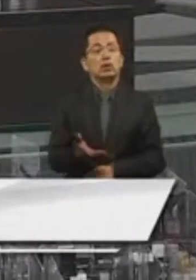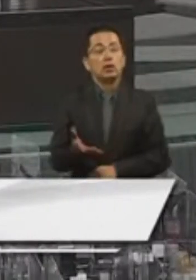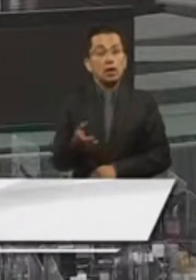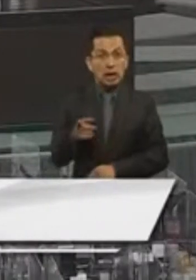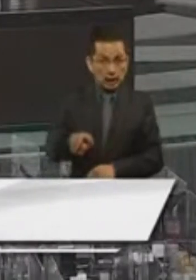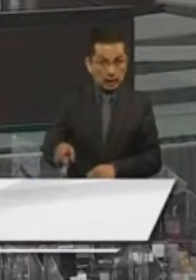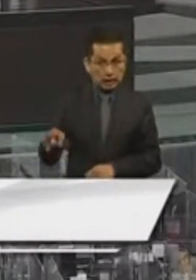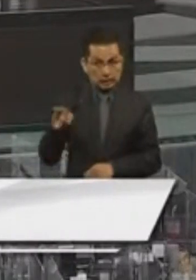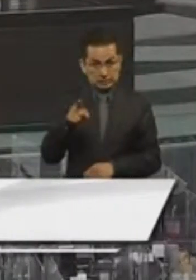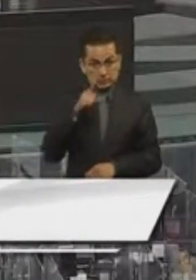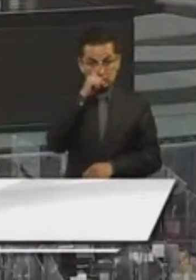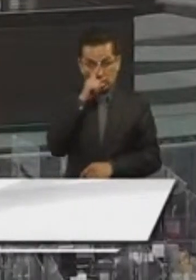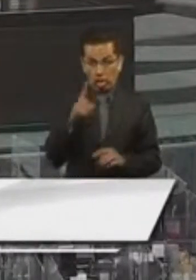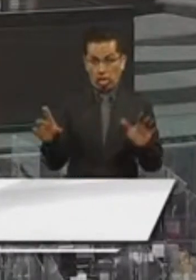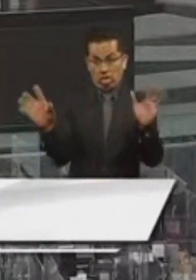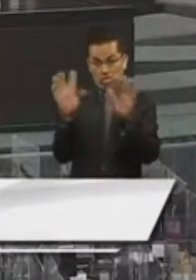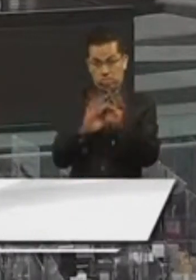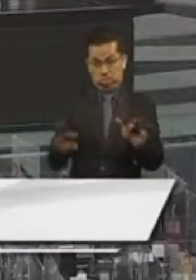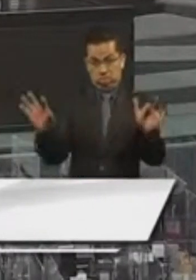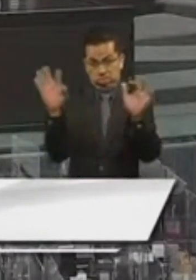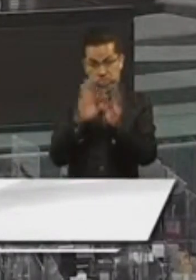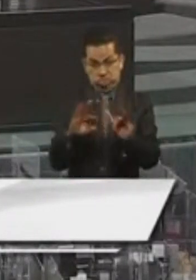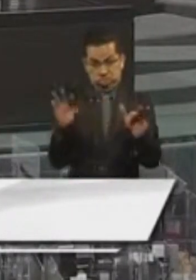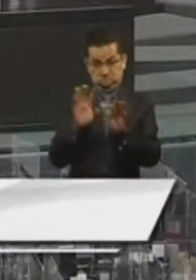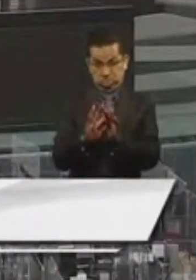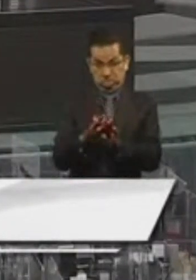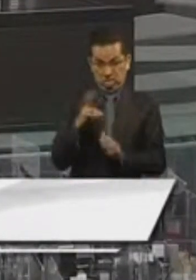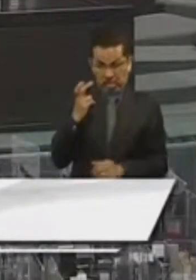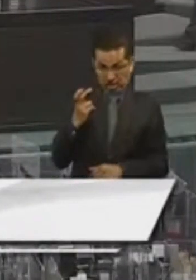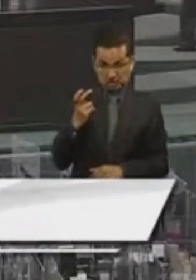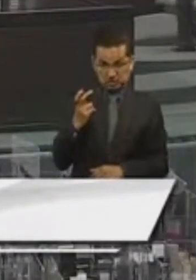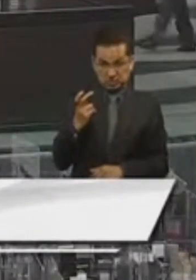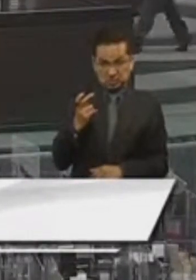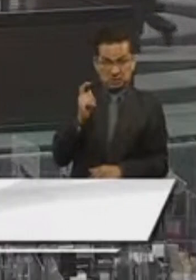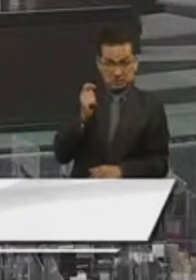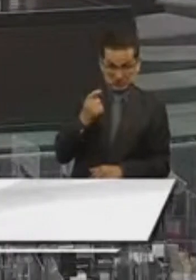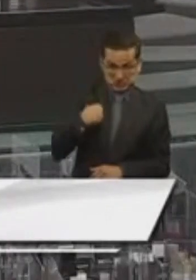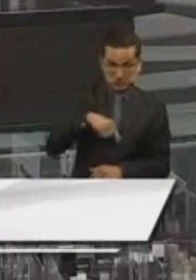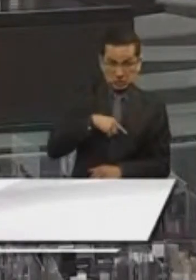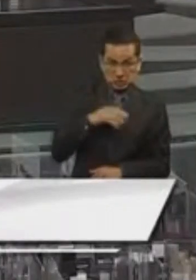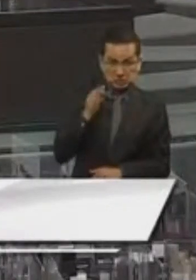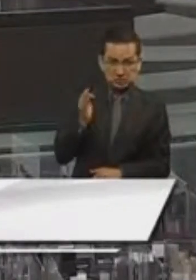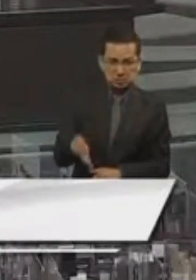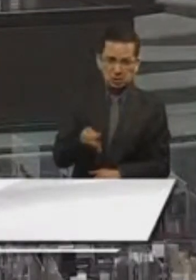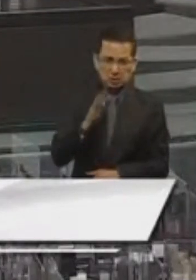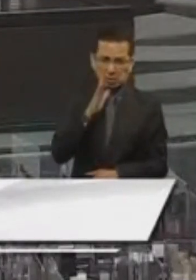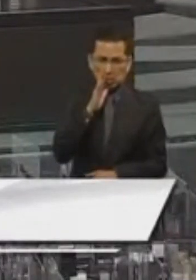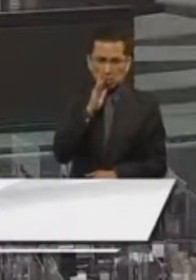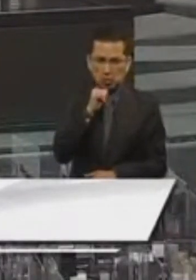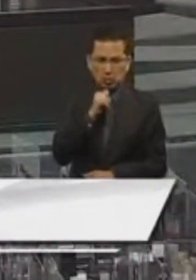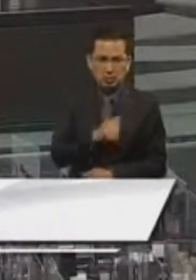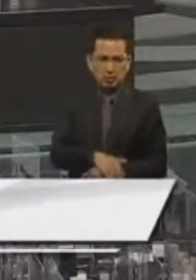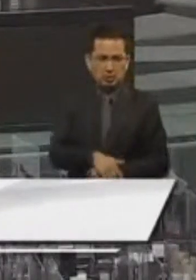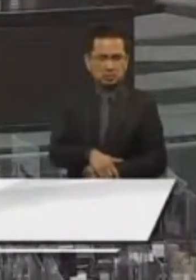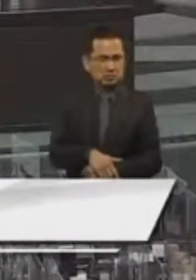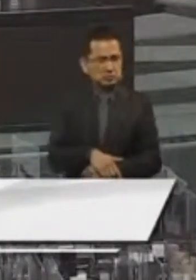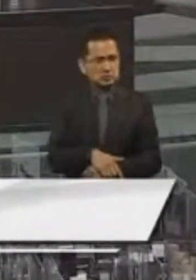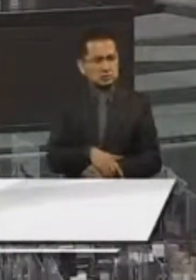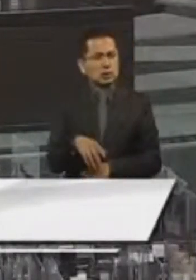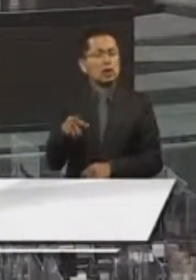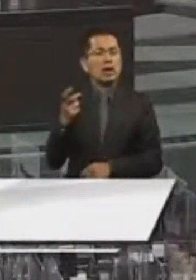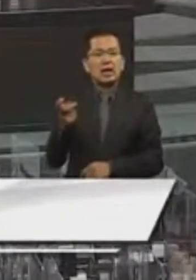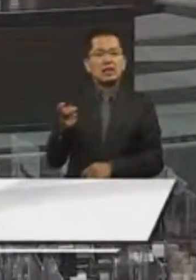todo ese tipo de expresiones que los sitúa en caminos y